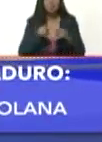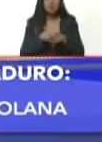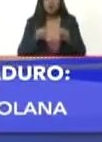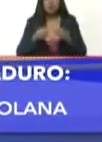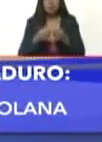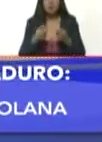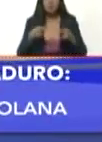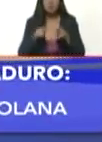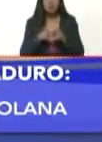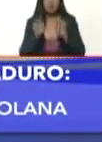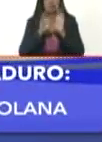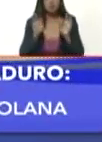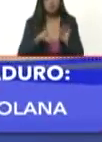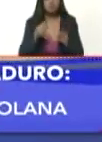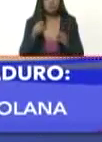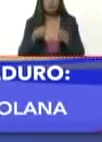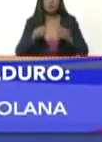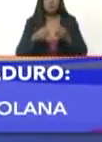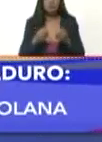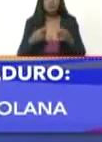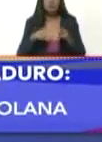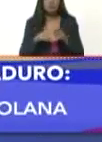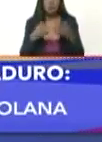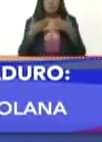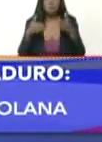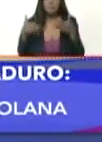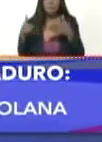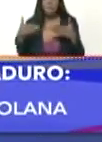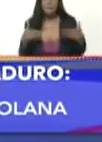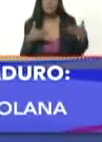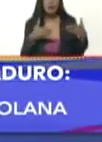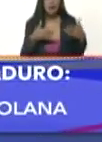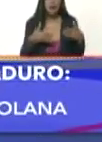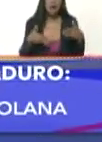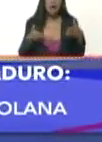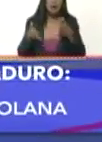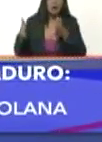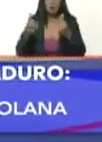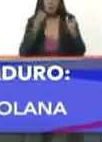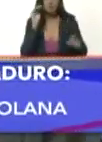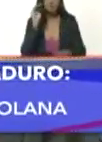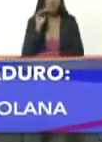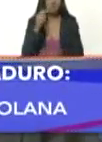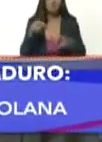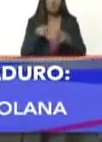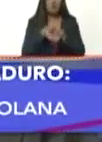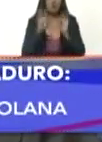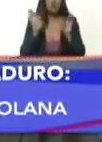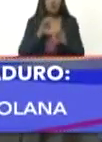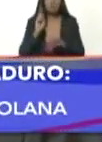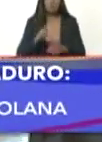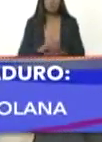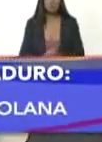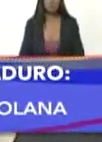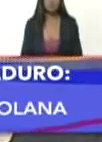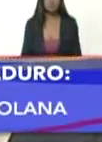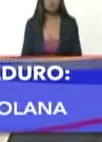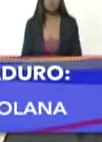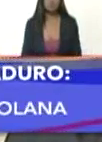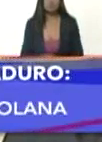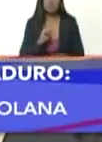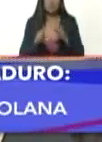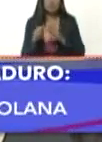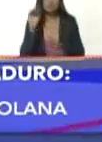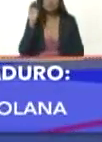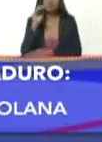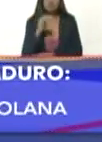rompiendo paradigmas, rompiendo barreras, abriendo caminos hacia el futuro, a veces incierto, a veces